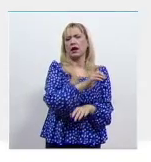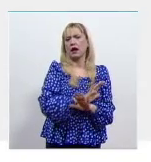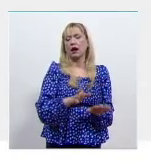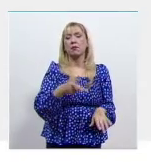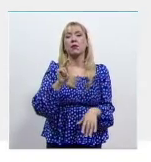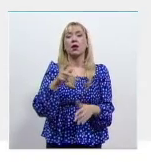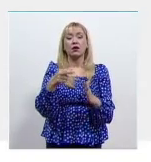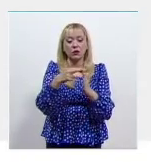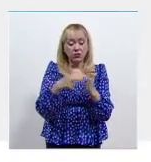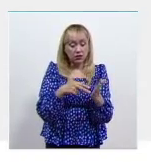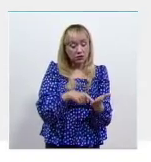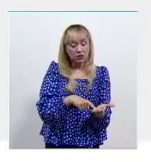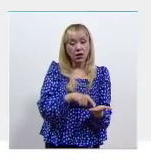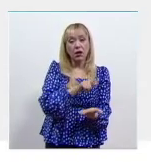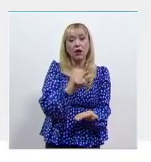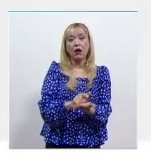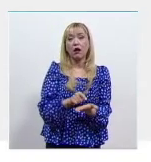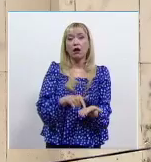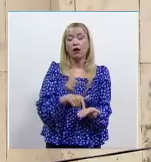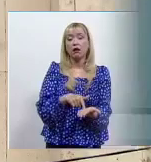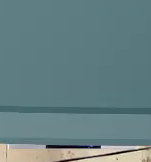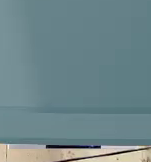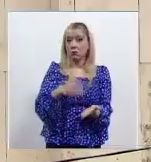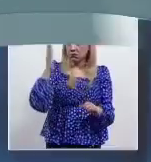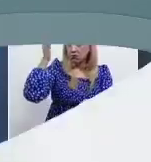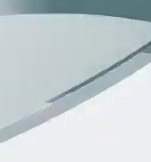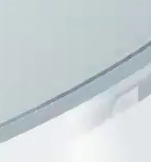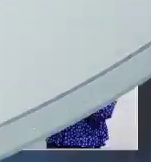requisitos legales no es una sanción.